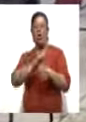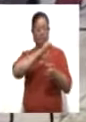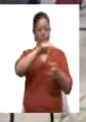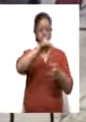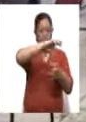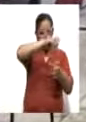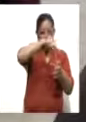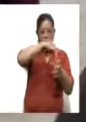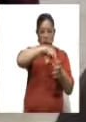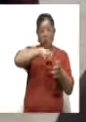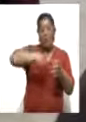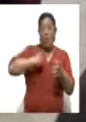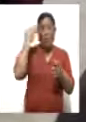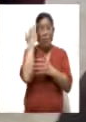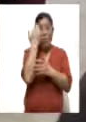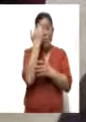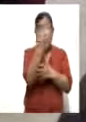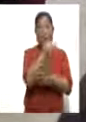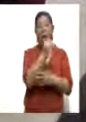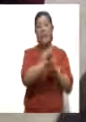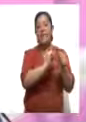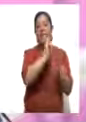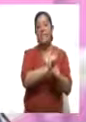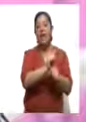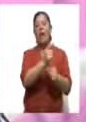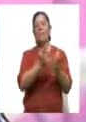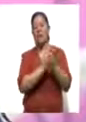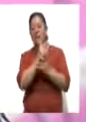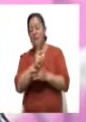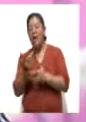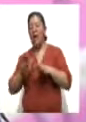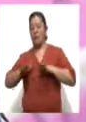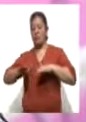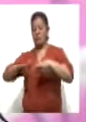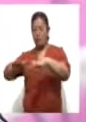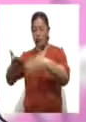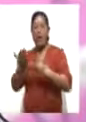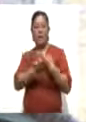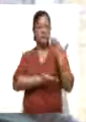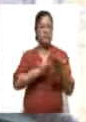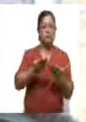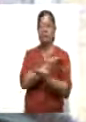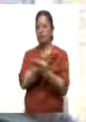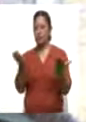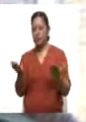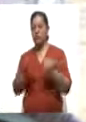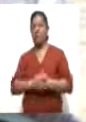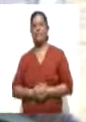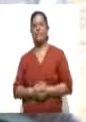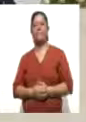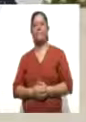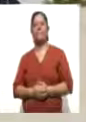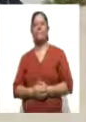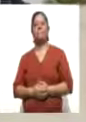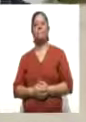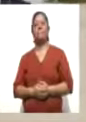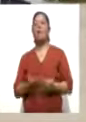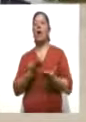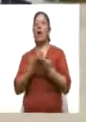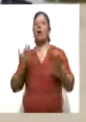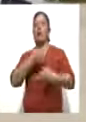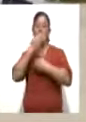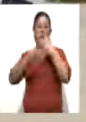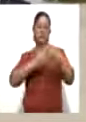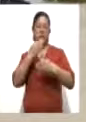animal y vegetal, confección de prendas para dama y niña, cocina y servicio a comensales. Con información de Adán Morales,